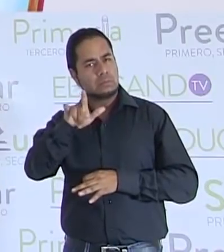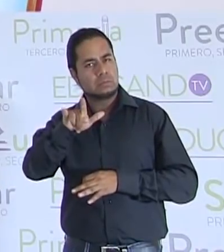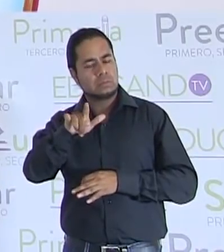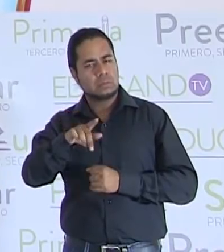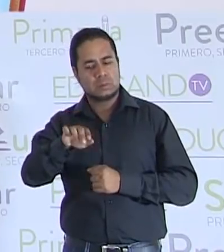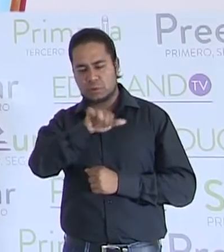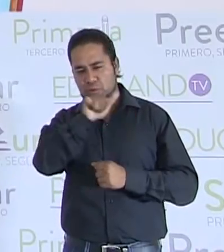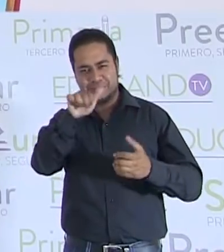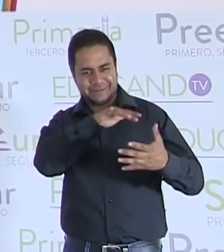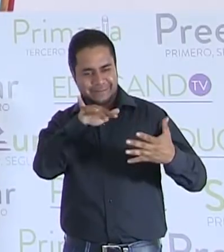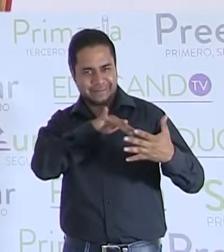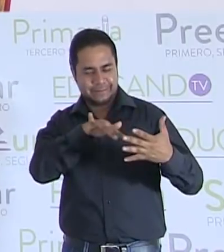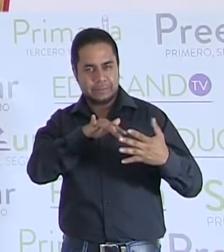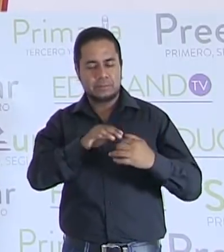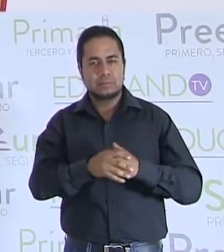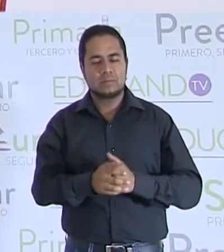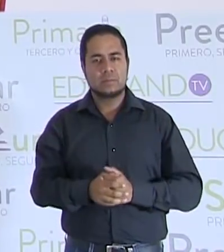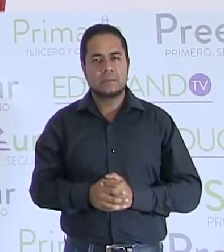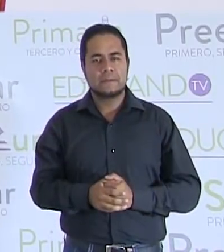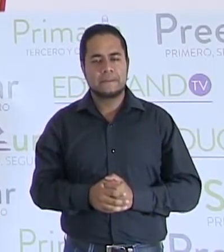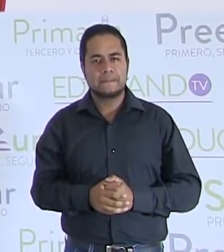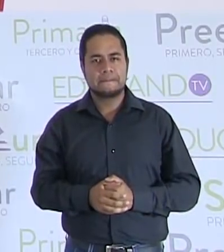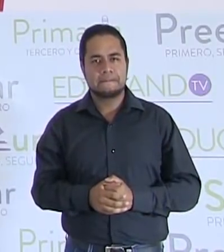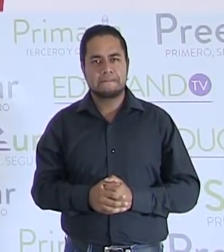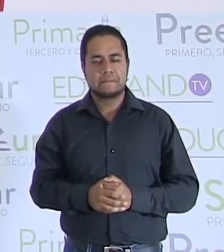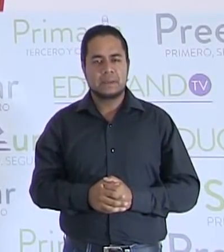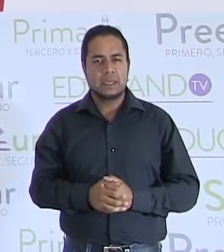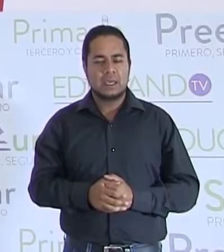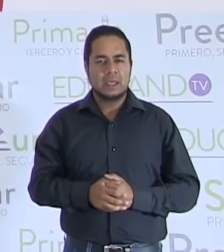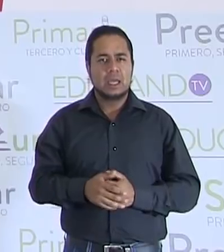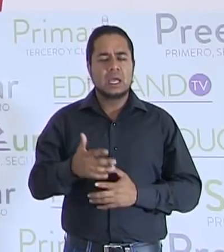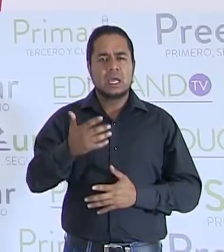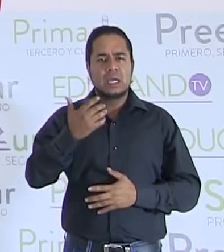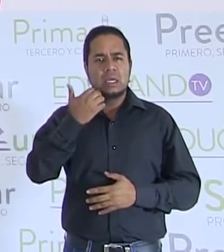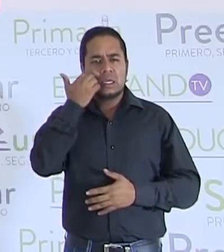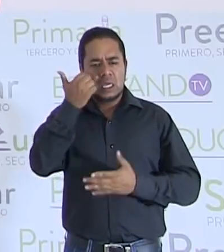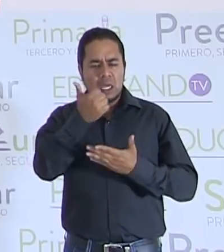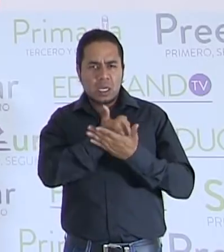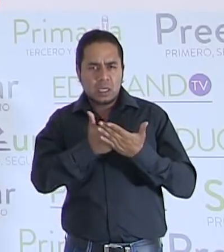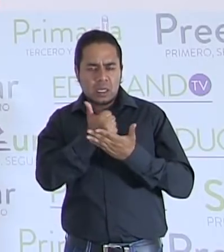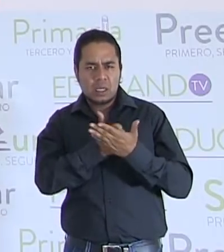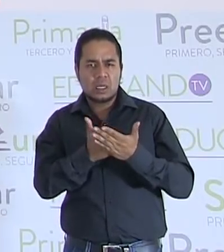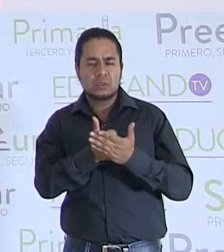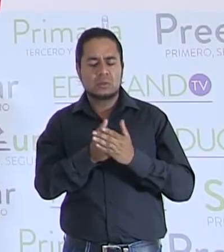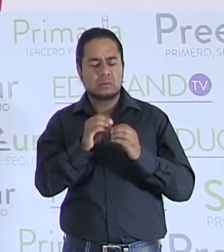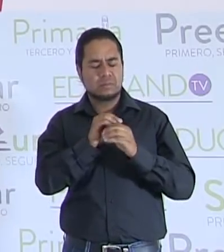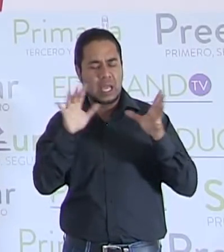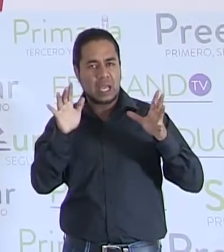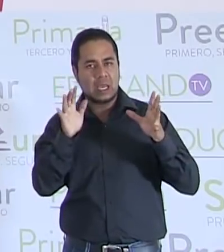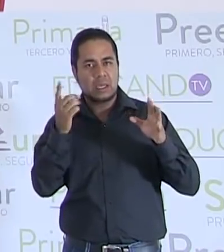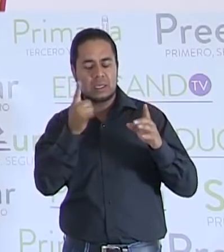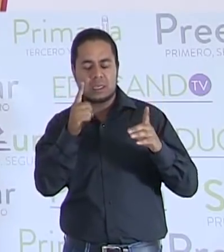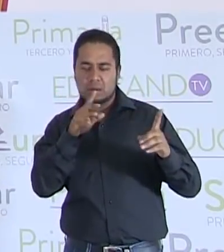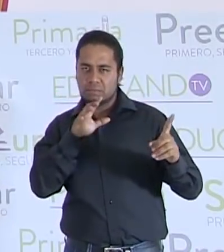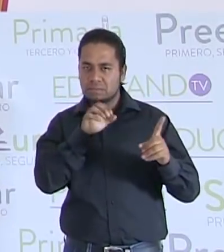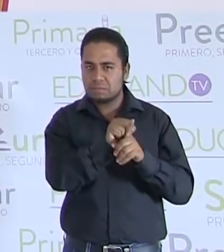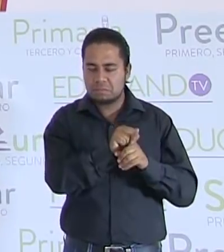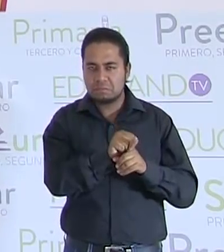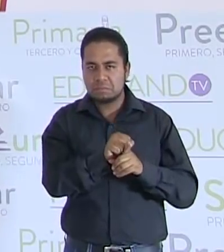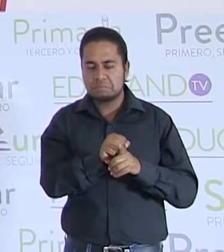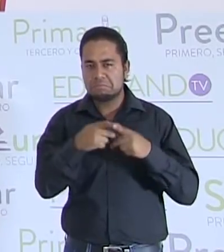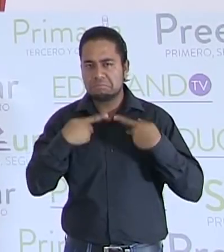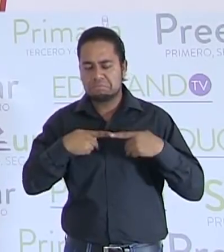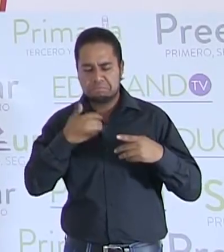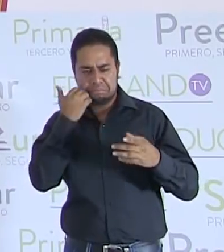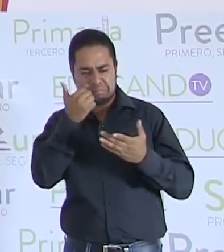Continuamos con el otro. El que quiere azul celeste, que le cueste. Y vemos una persona que quiere azul